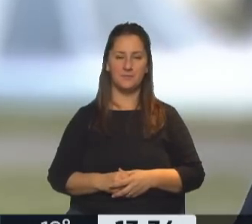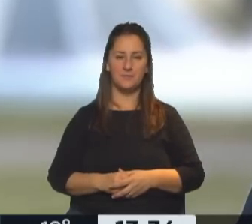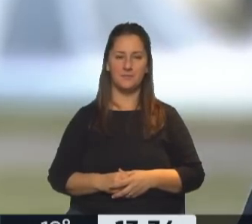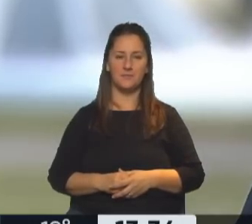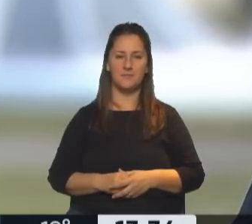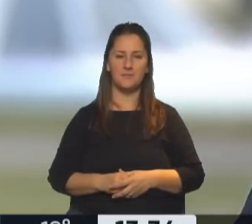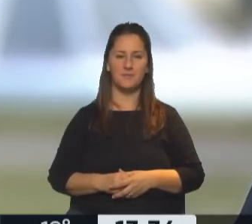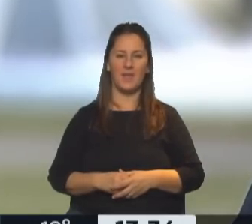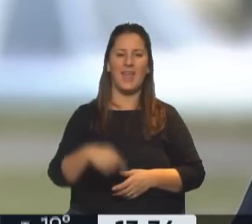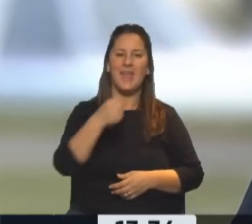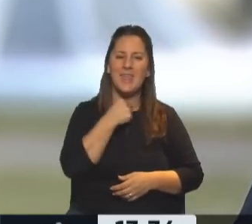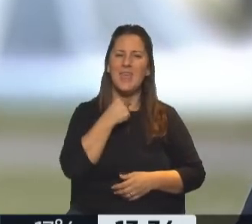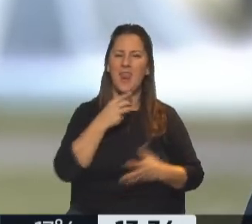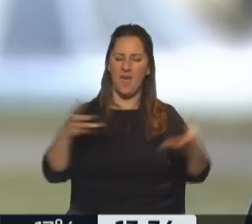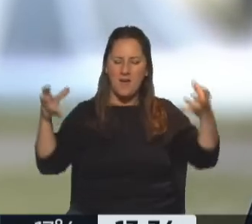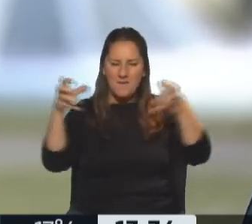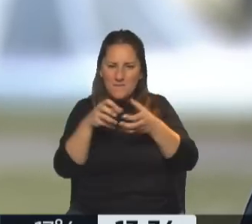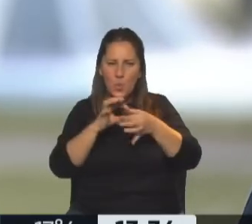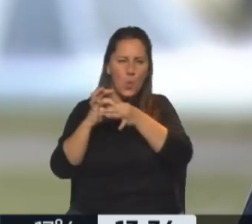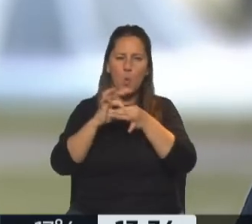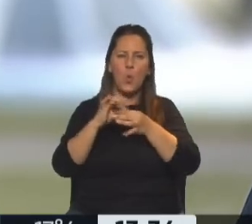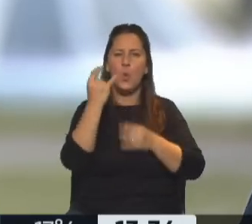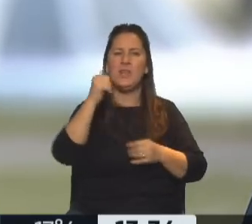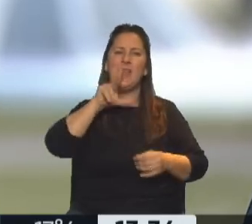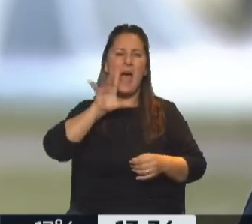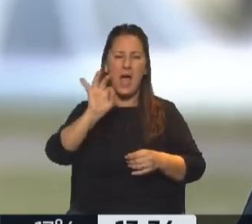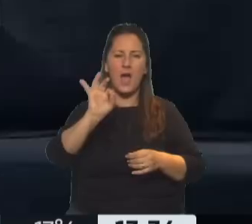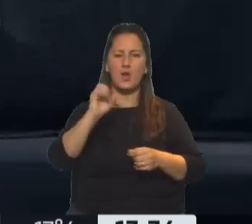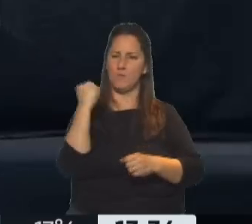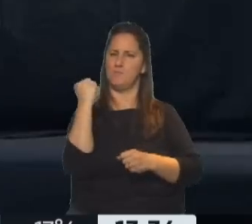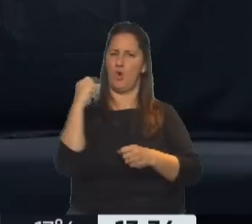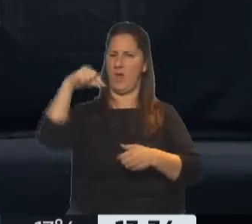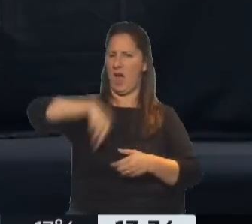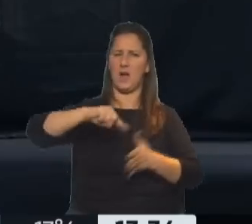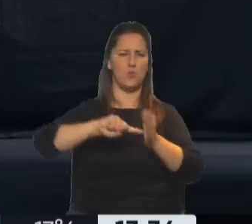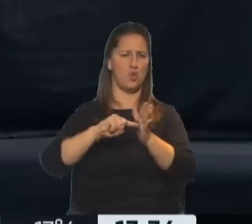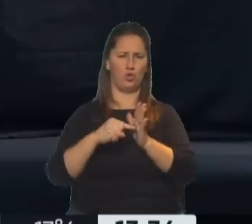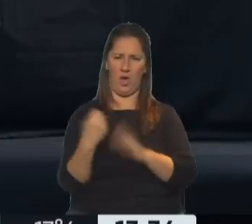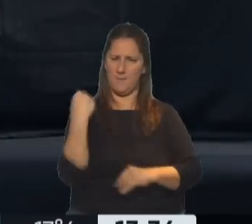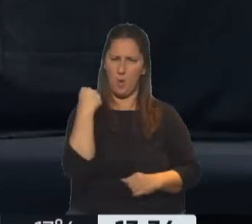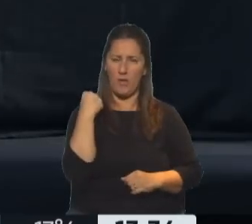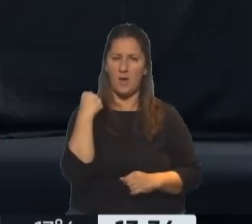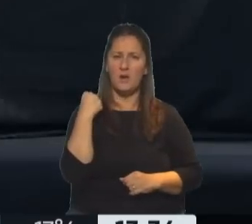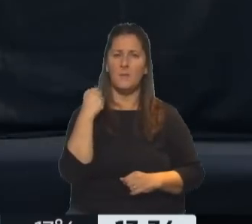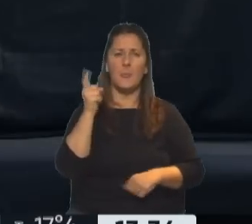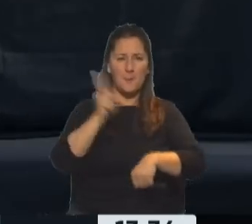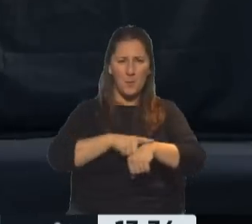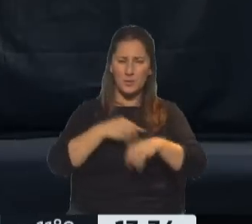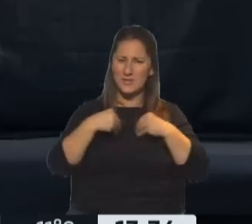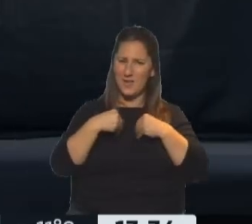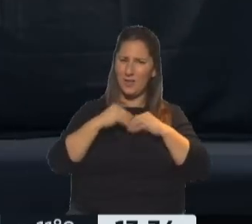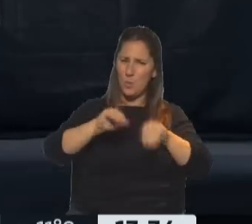se buscaba el unitarismo, la concentración del poder, y se sentía un poco débil,